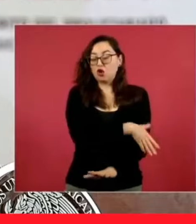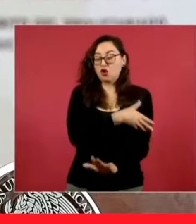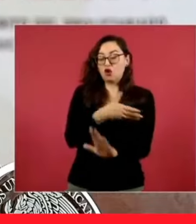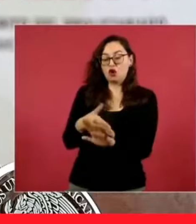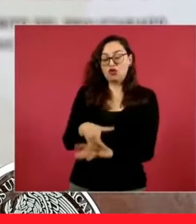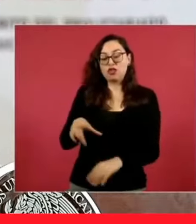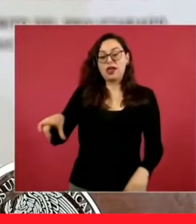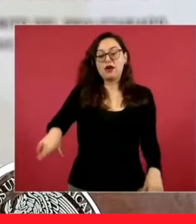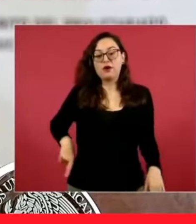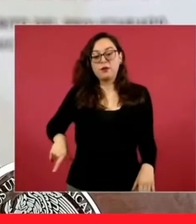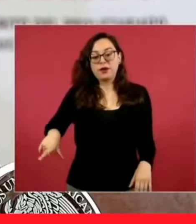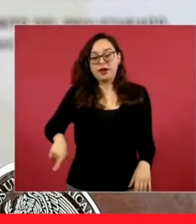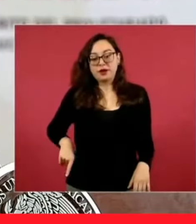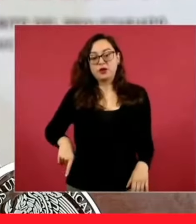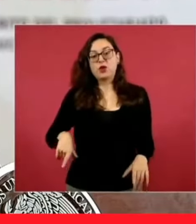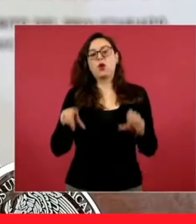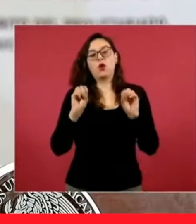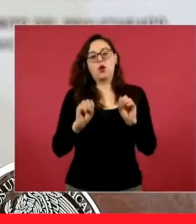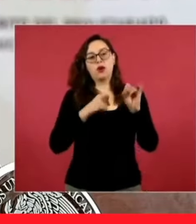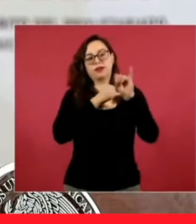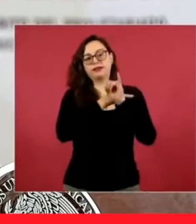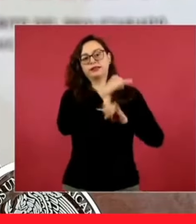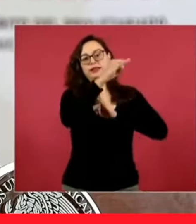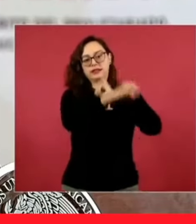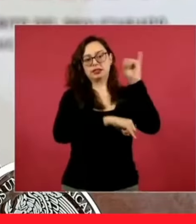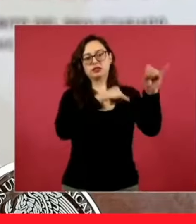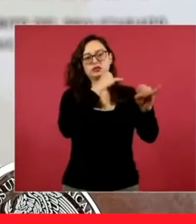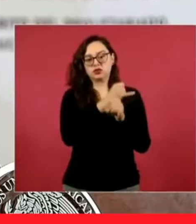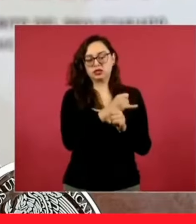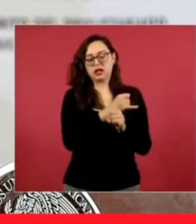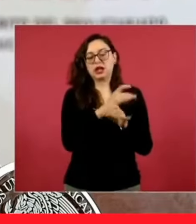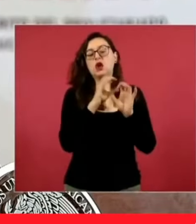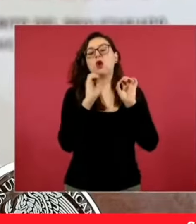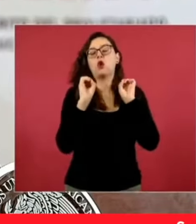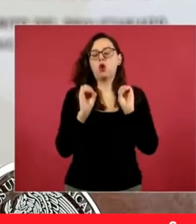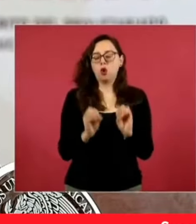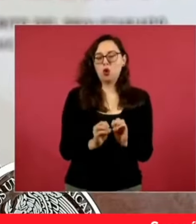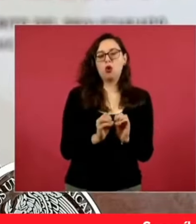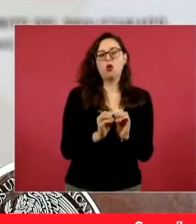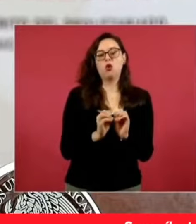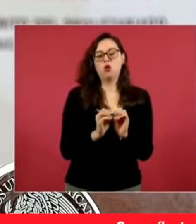o organismos internacionales, ya saben de esos, o que